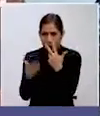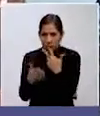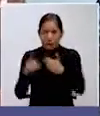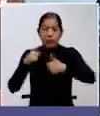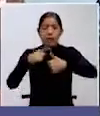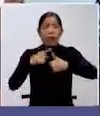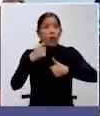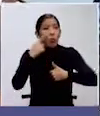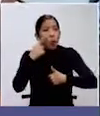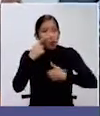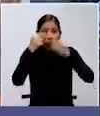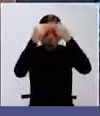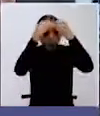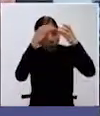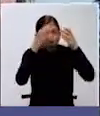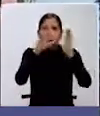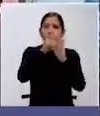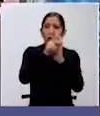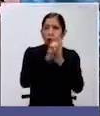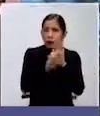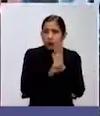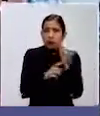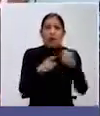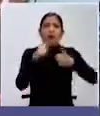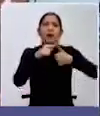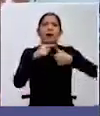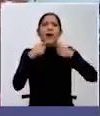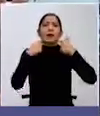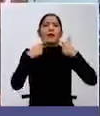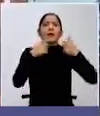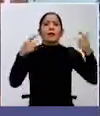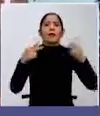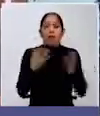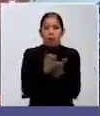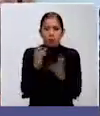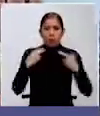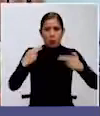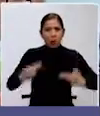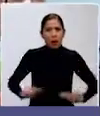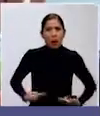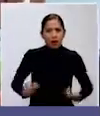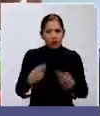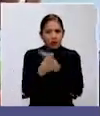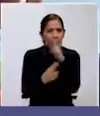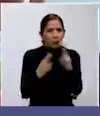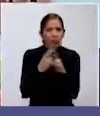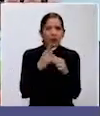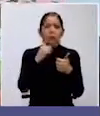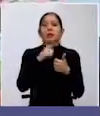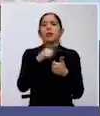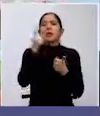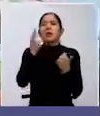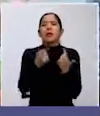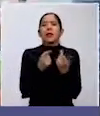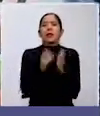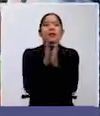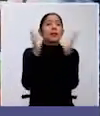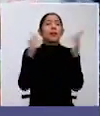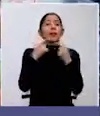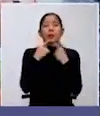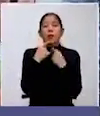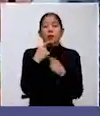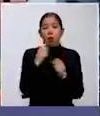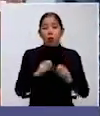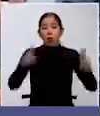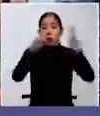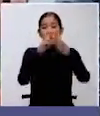Política del Estado, la Declaración Universal de los Derechos Humanos, la Declaración de las Naciones Unidas con relación a los pueblos